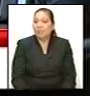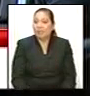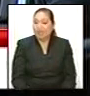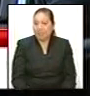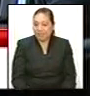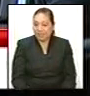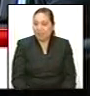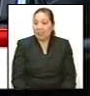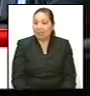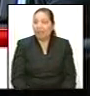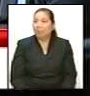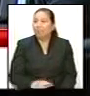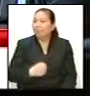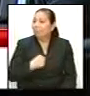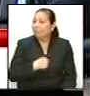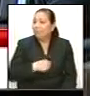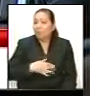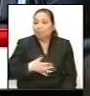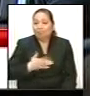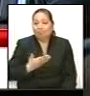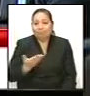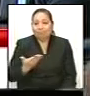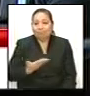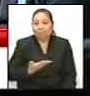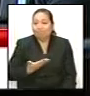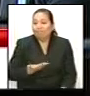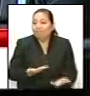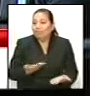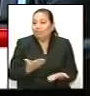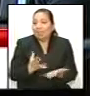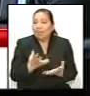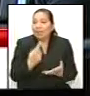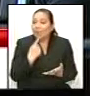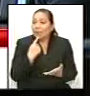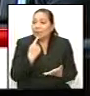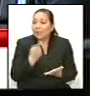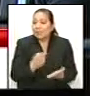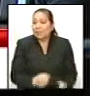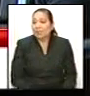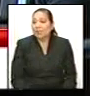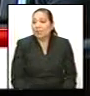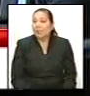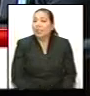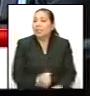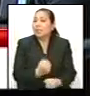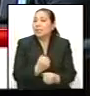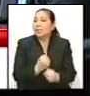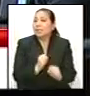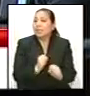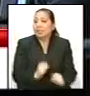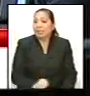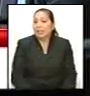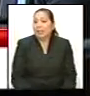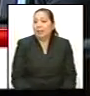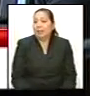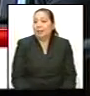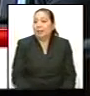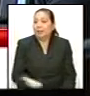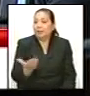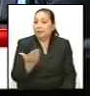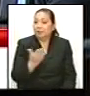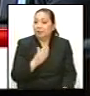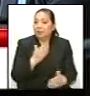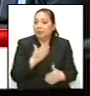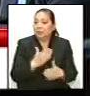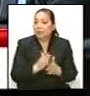que nos iba a dar y lamentablemente no se pudo cumplir con los plazos. Y quería también hacer una salvedad. Nos entregaron